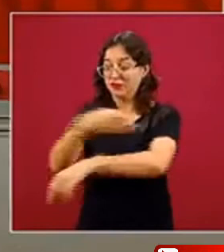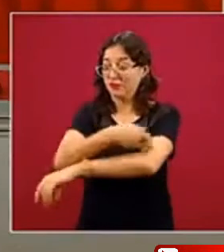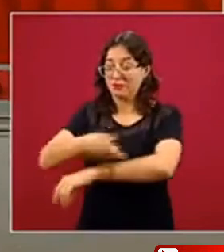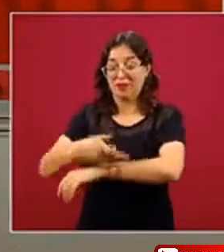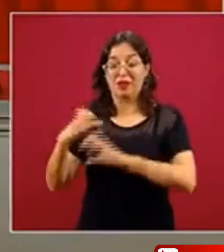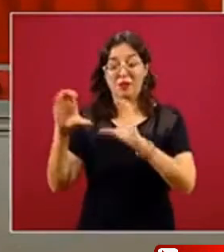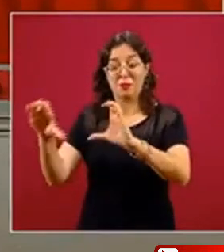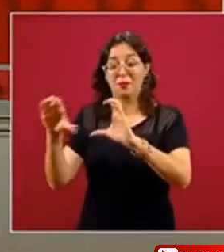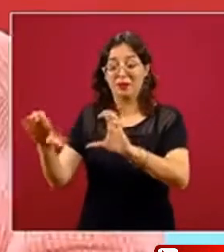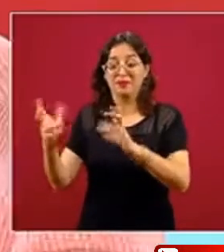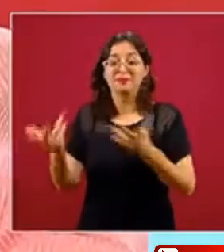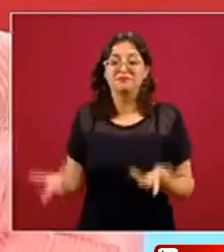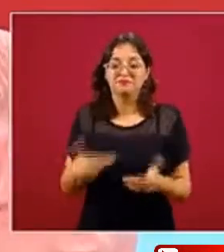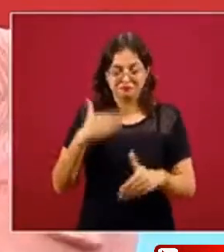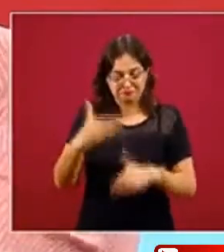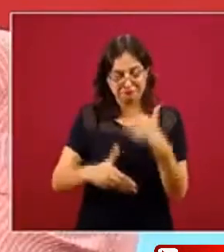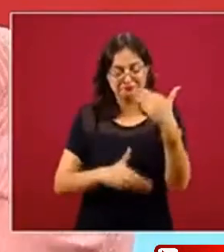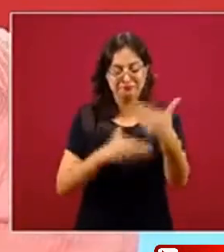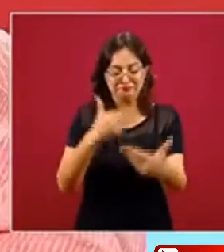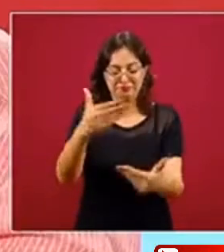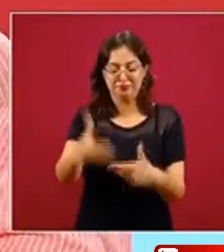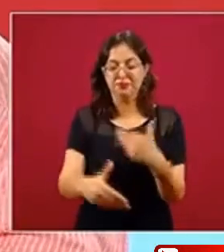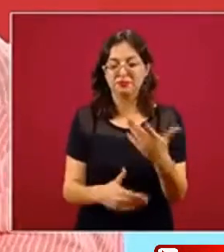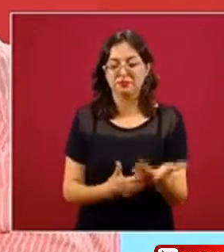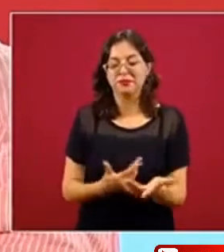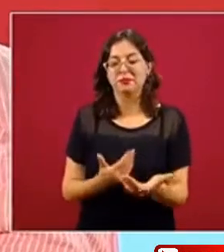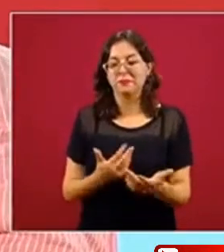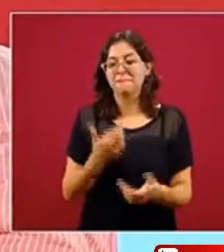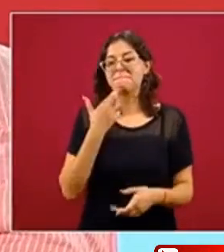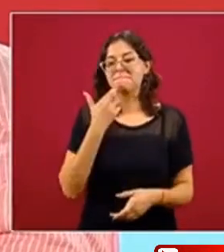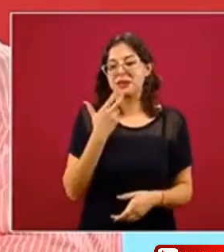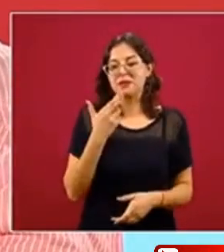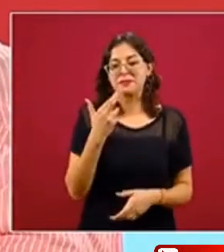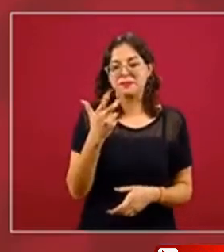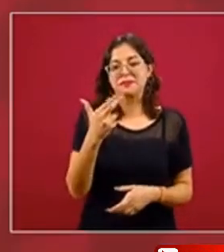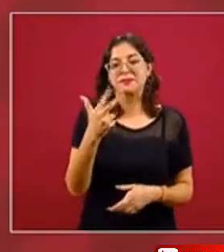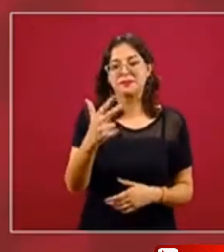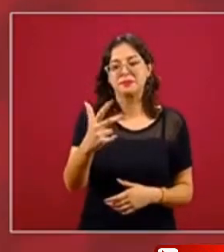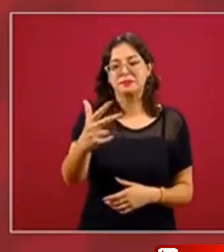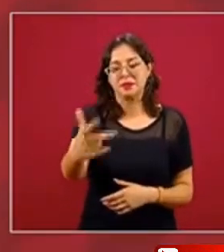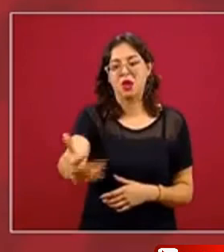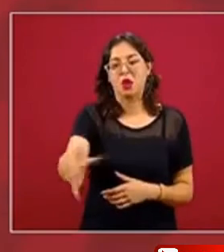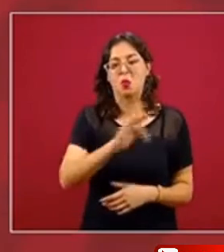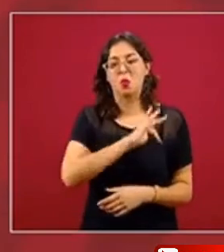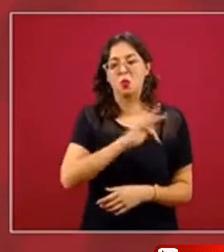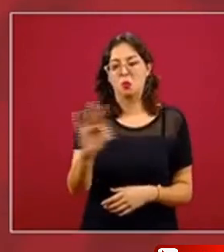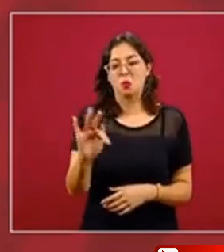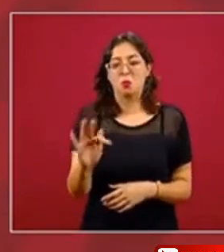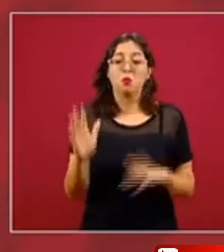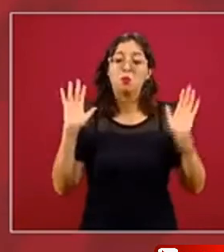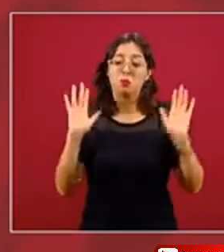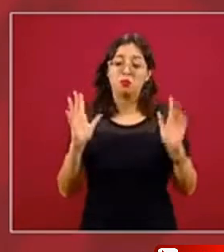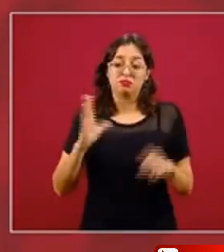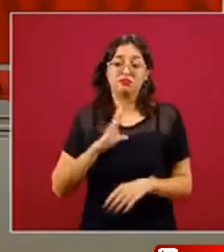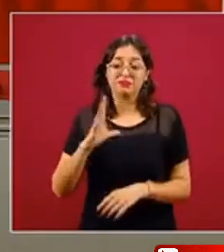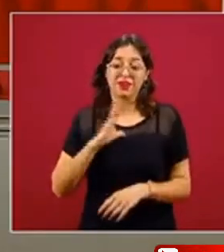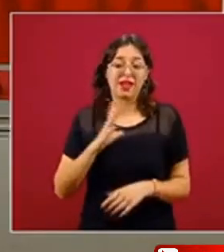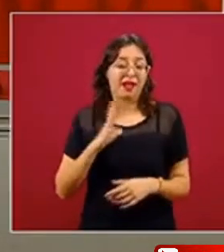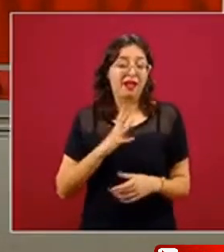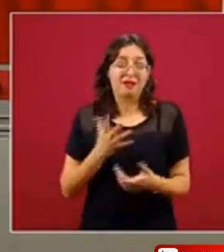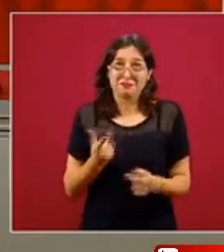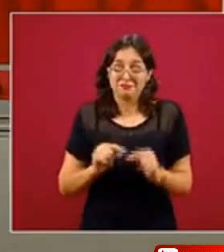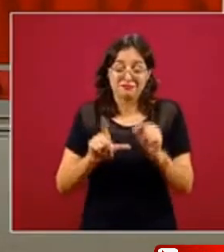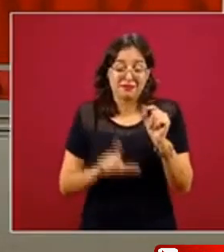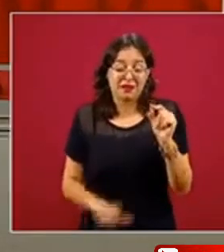familia, que nos va a llevar a ir conduciendo esta epidemia de acuerdo a los recursos que existen